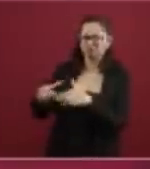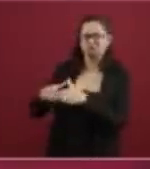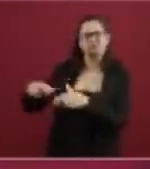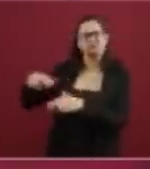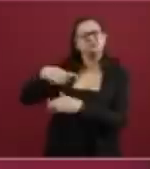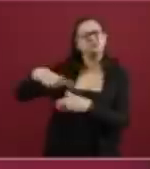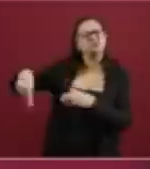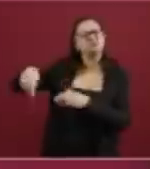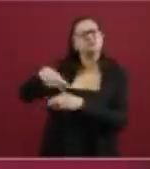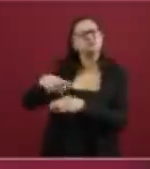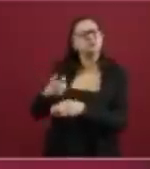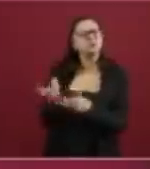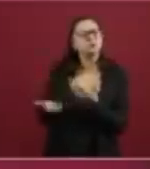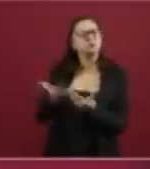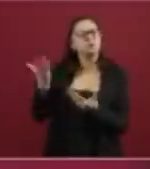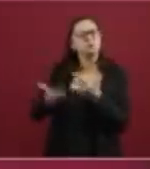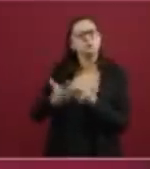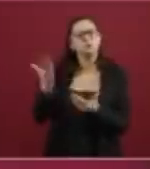protegerlos.